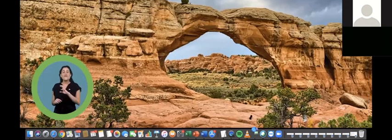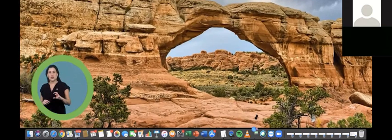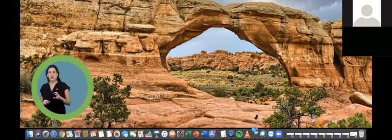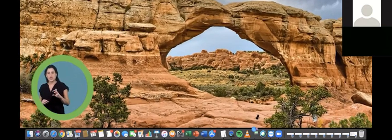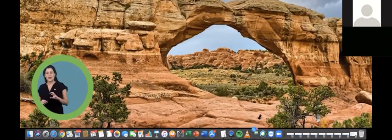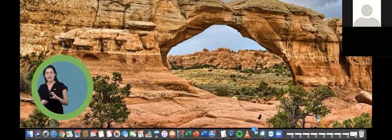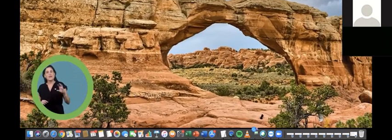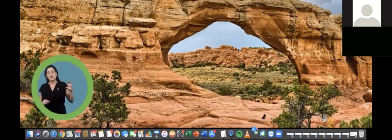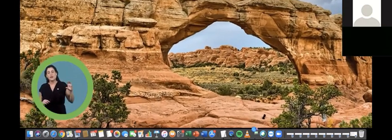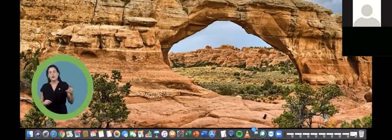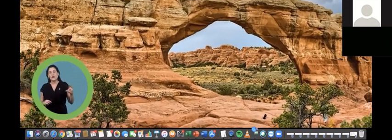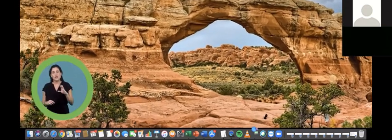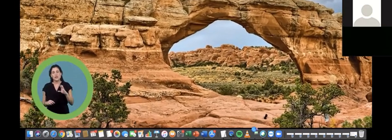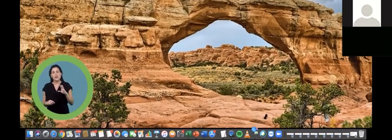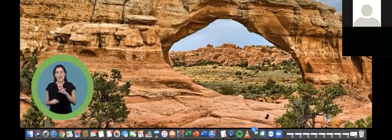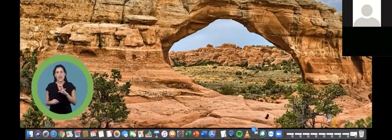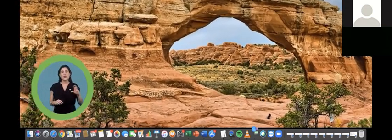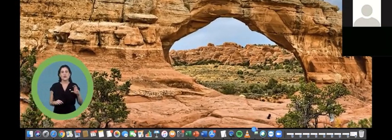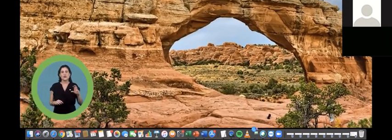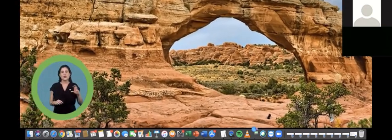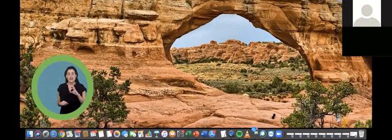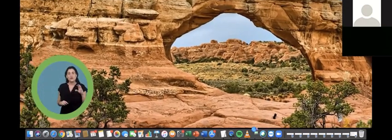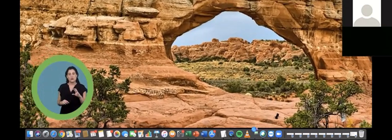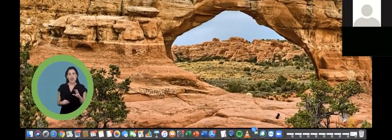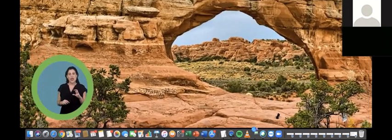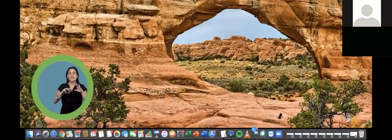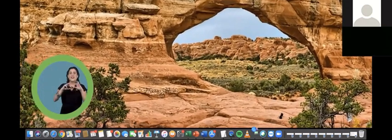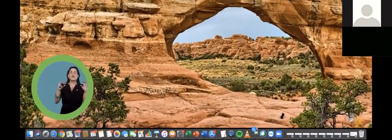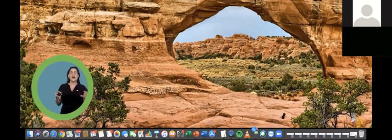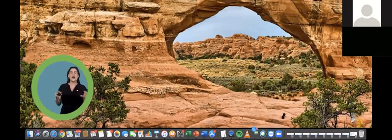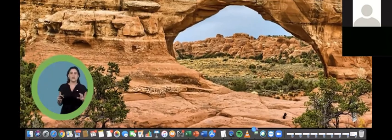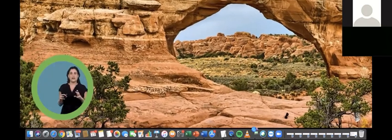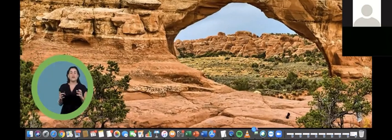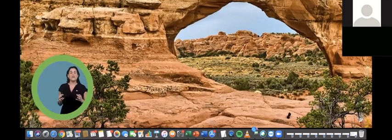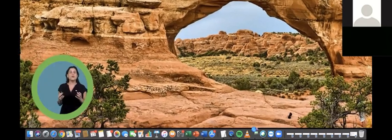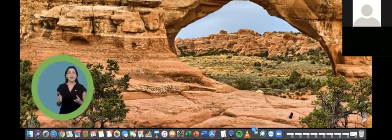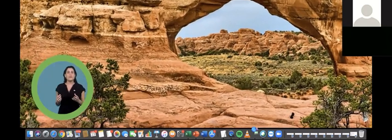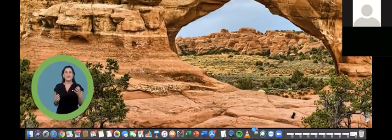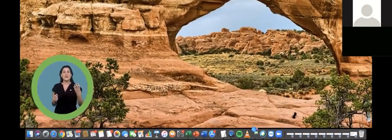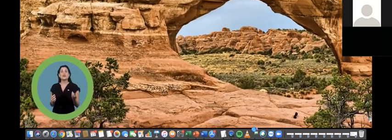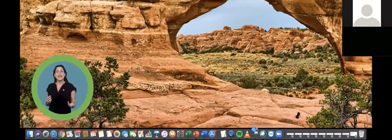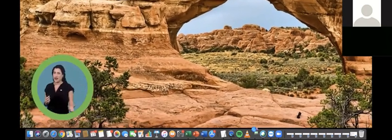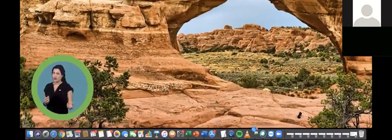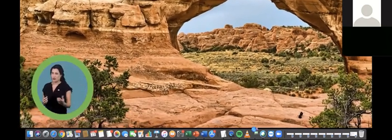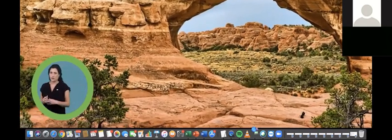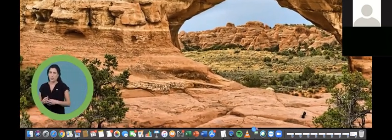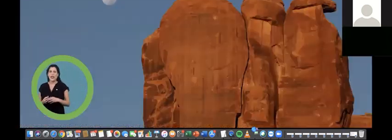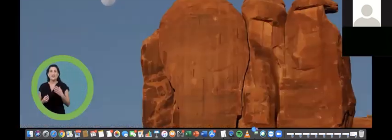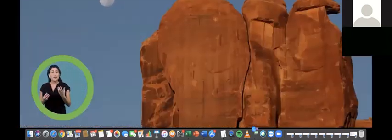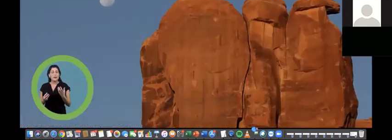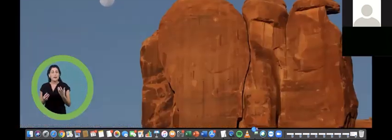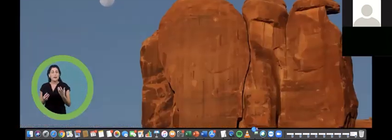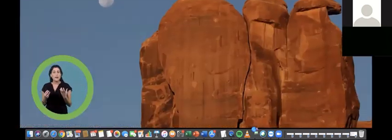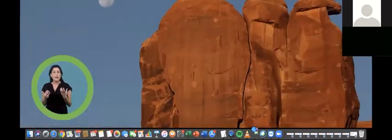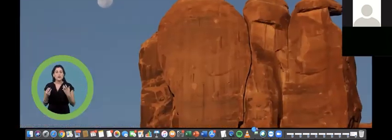de millones de años de viento y lluvia se formaron y podemos ver más de 2,000 arcos. También hay mucha vida